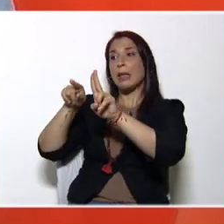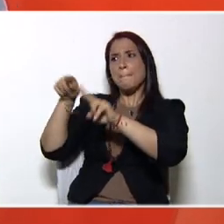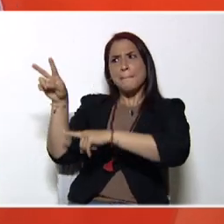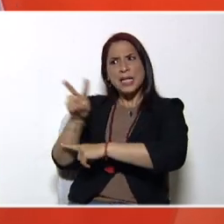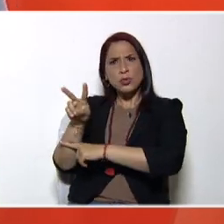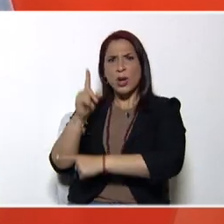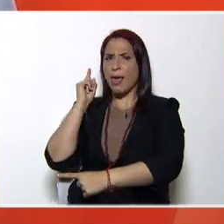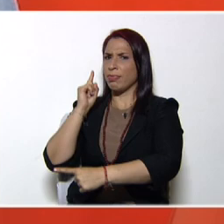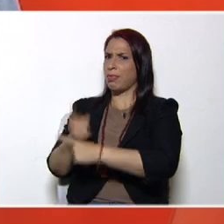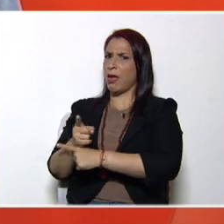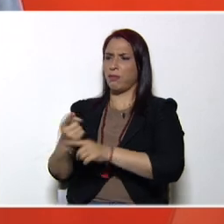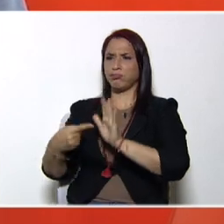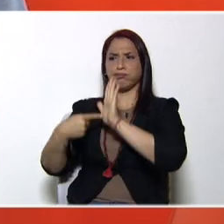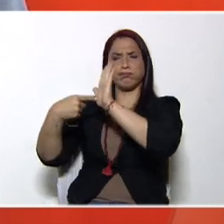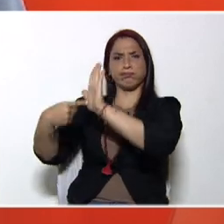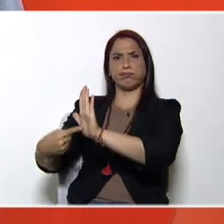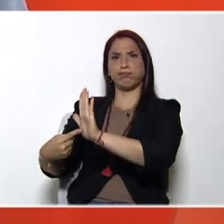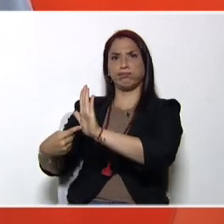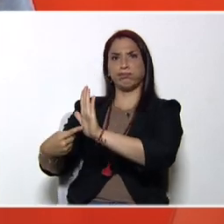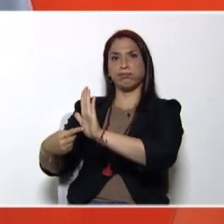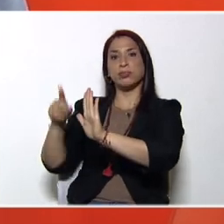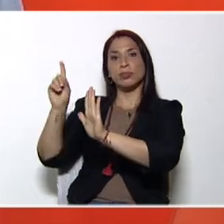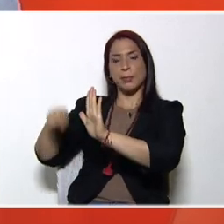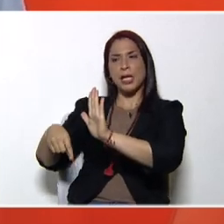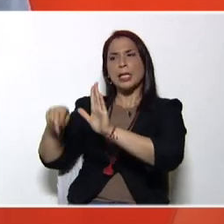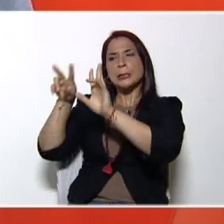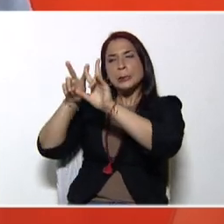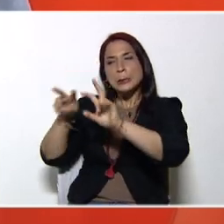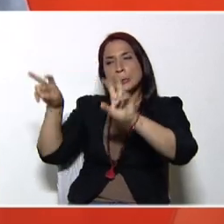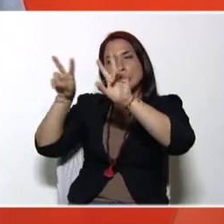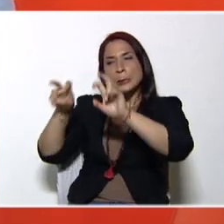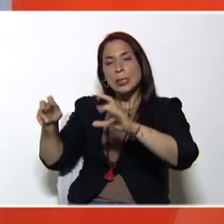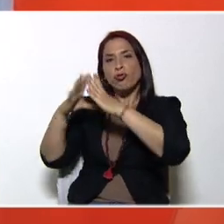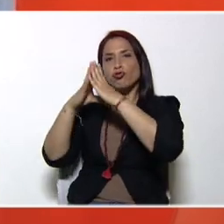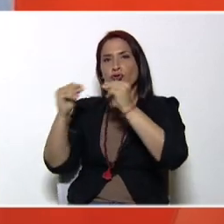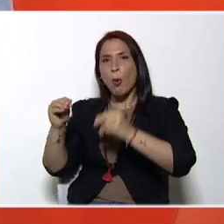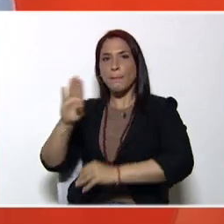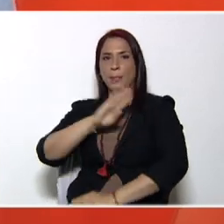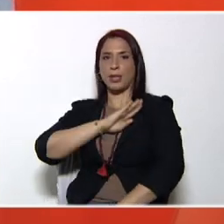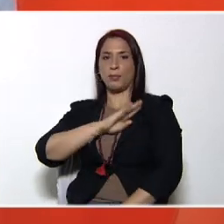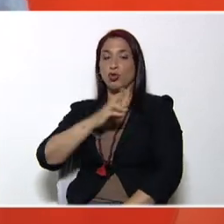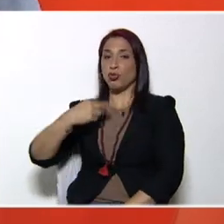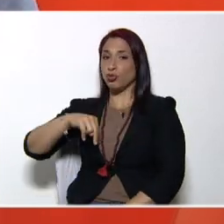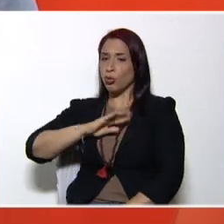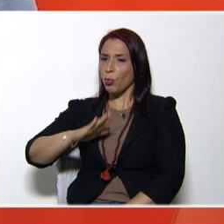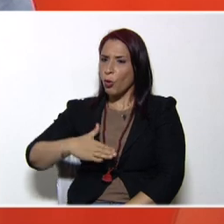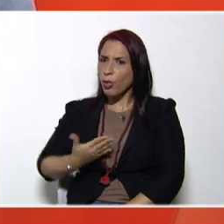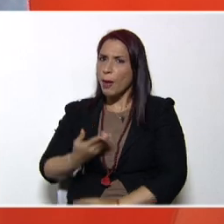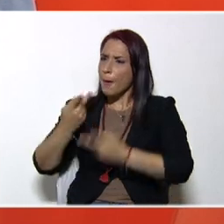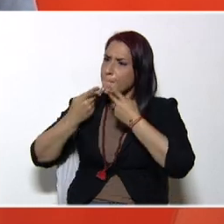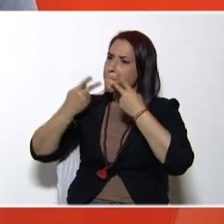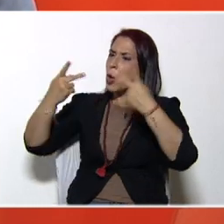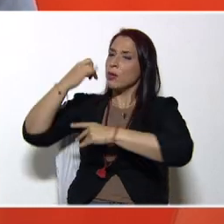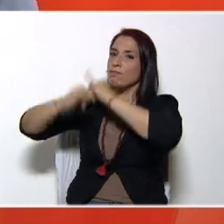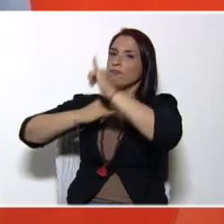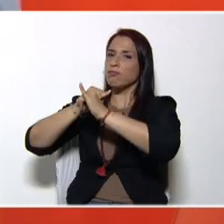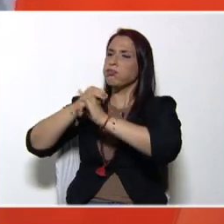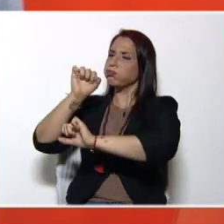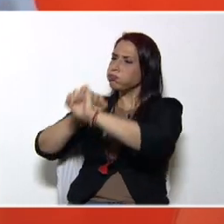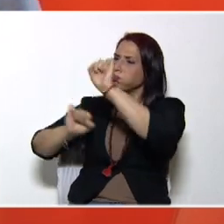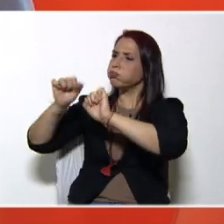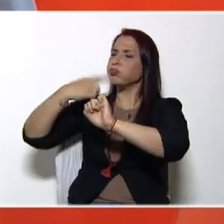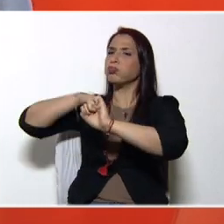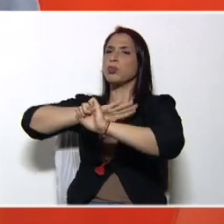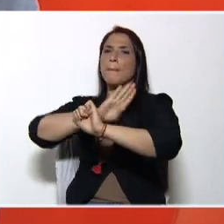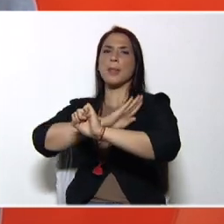Venezuela tiene una representación que además va estudiando todos estos patrimonios, y por eso es que podemos elevar a nivel internacional la defensa de nuestro patrimonio